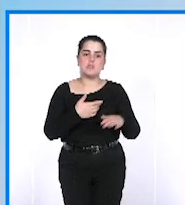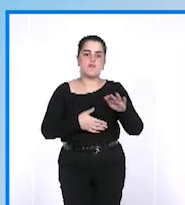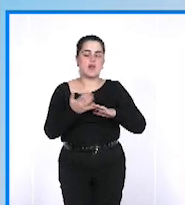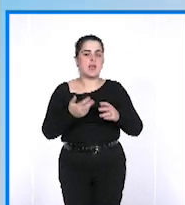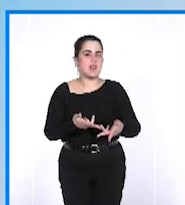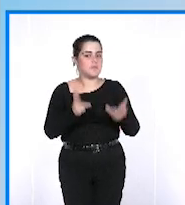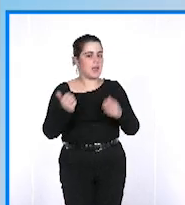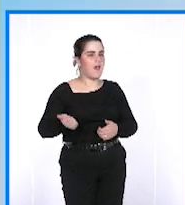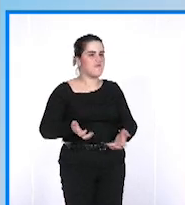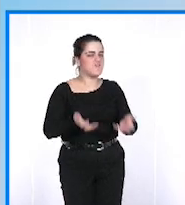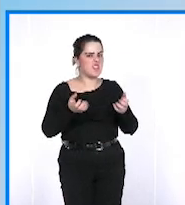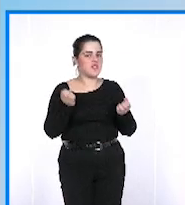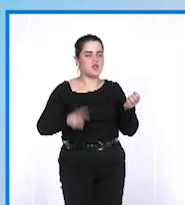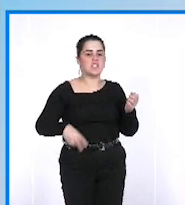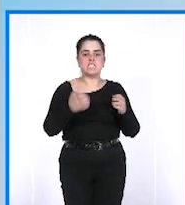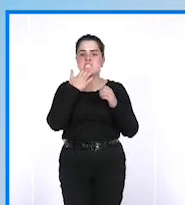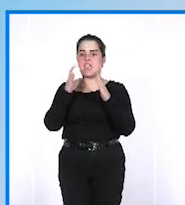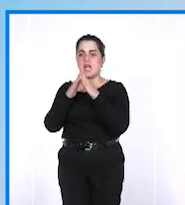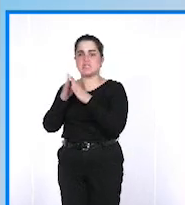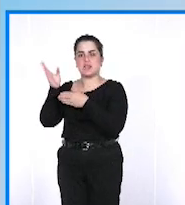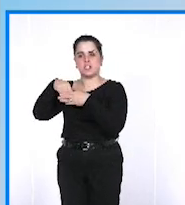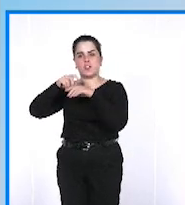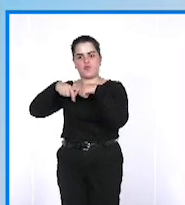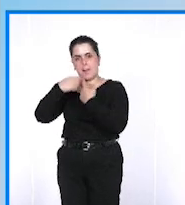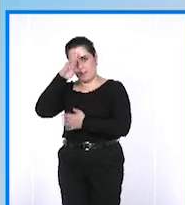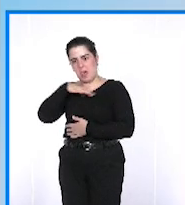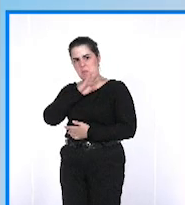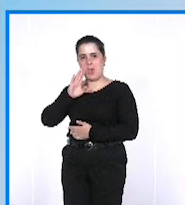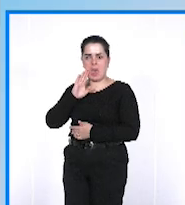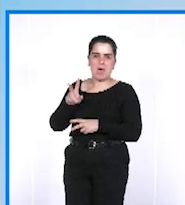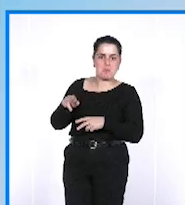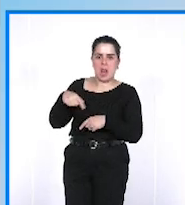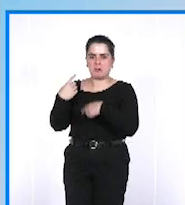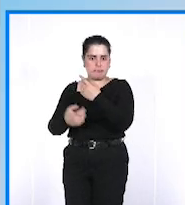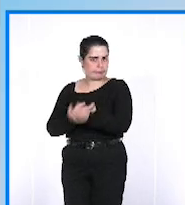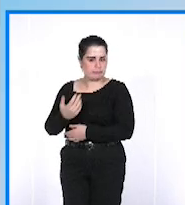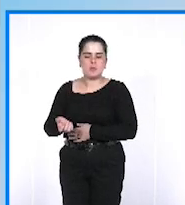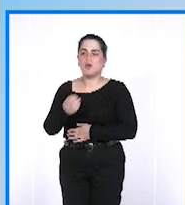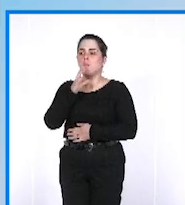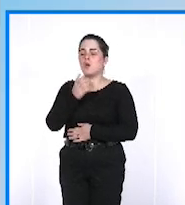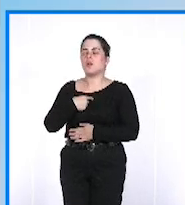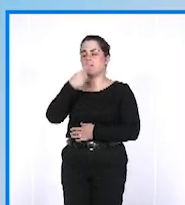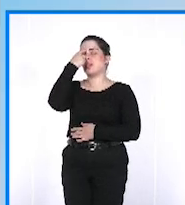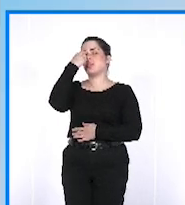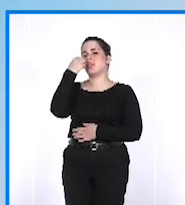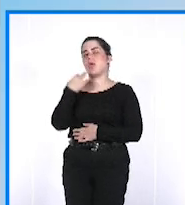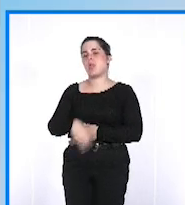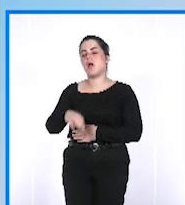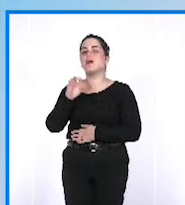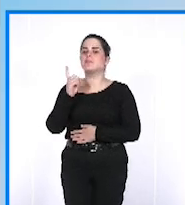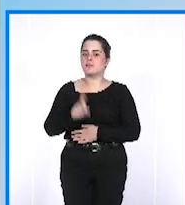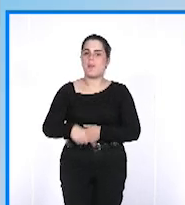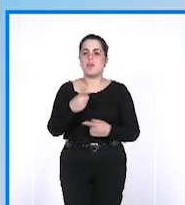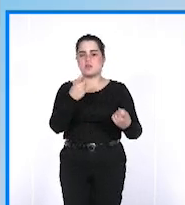libertad las personas que venían de un hogar familiar lo que quizá nos puede llevar a pensar que pudiera ser necesario hacer